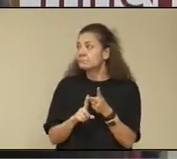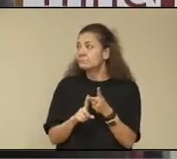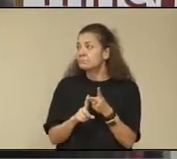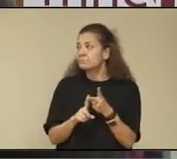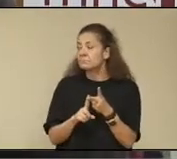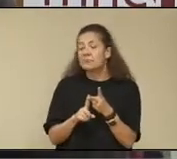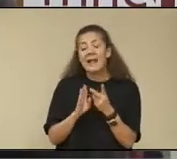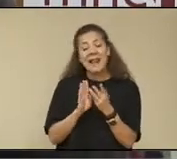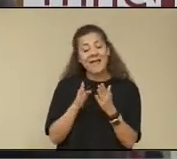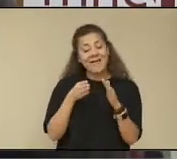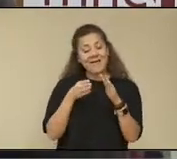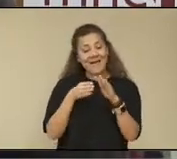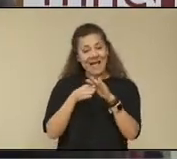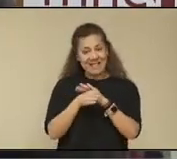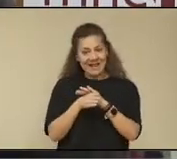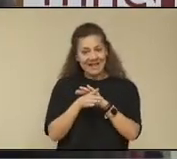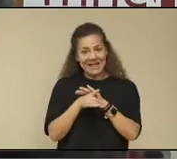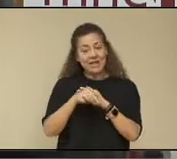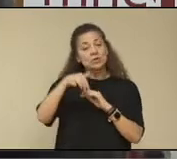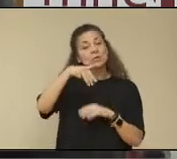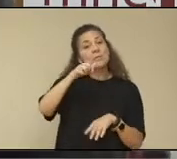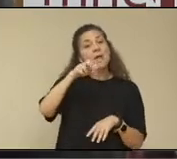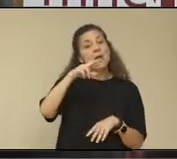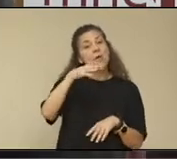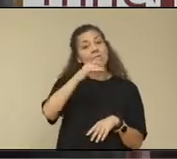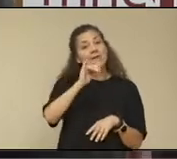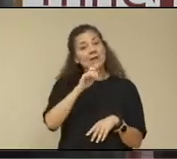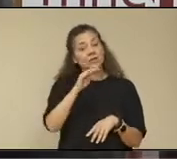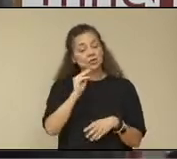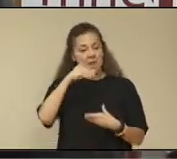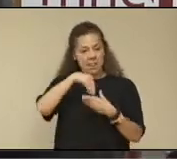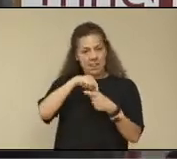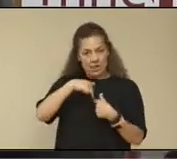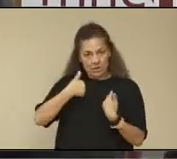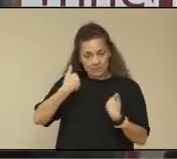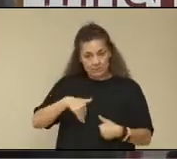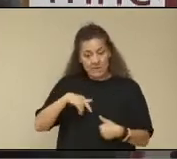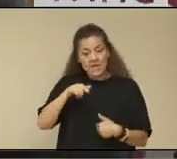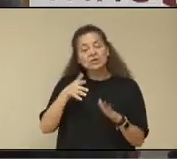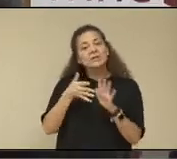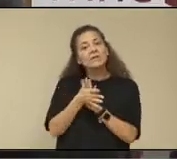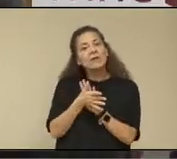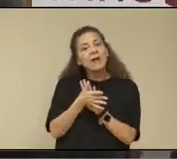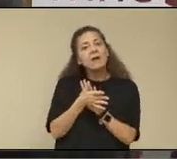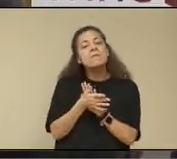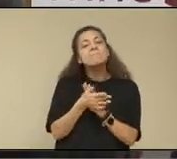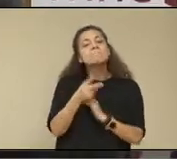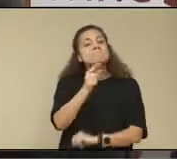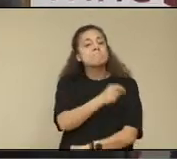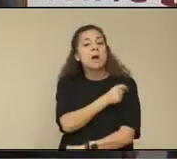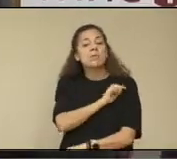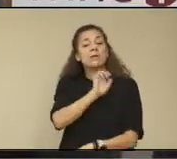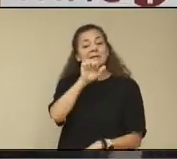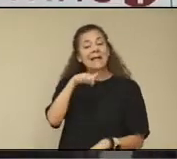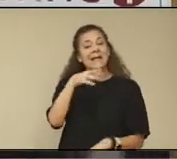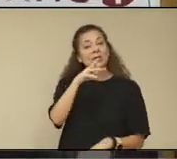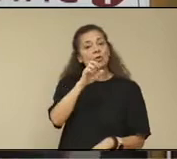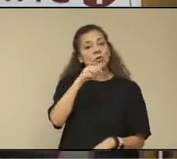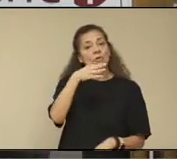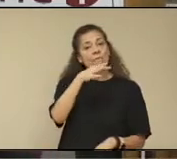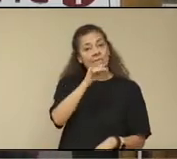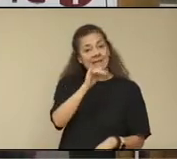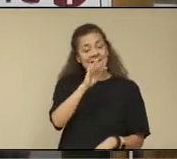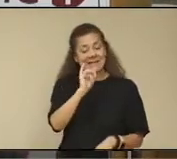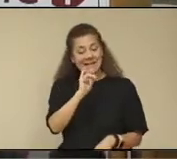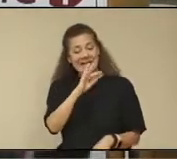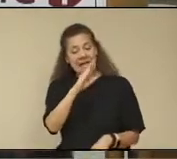frente a la entrada de los merozoitos en los eritrocitos. Entonces serían vacunas eritrocíticas. También se están desarrollando otro